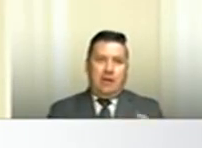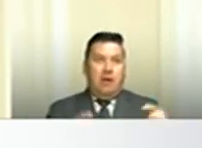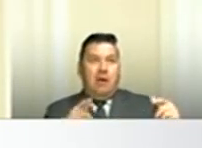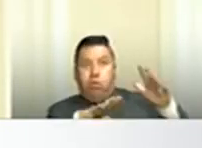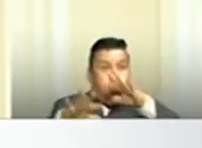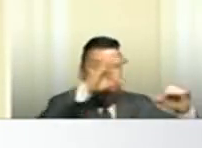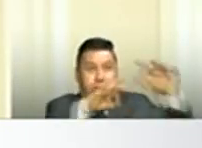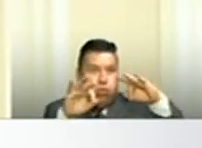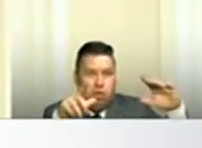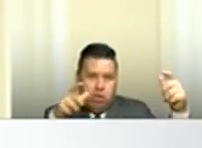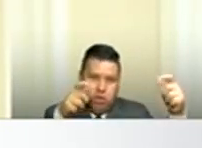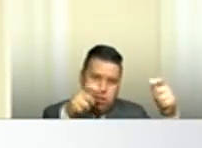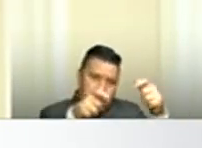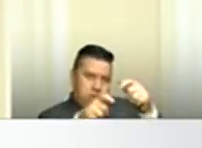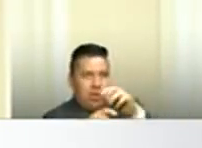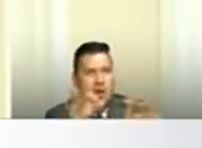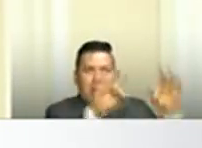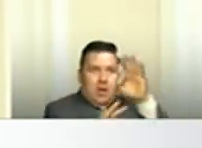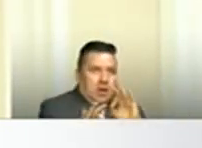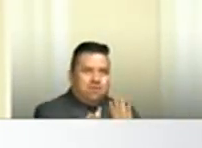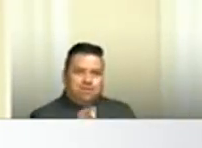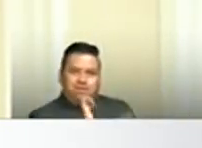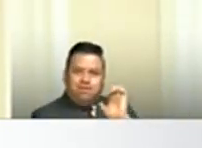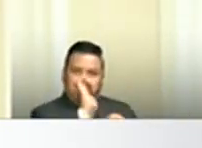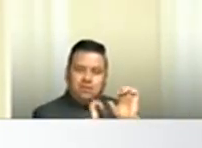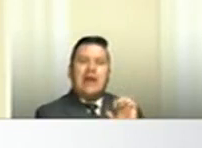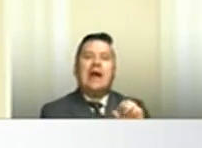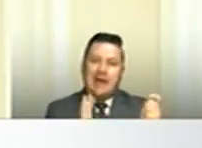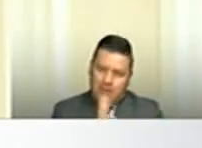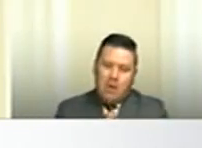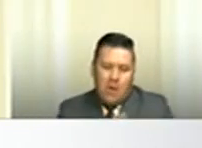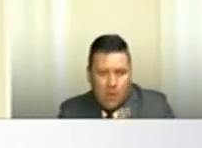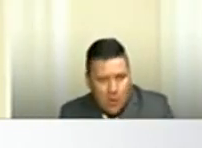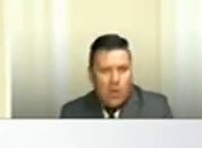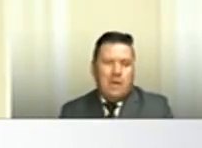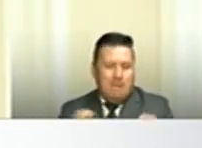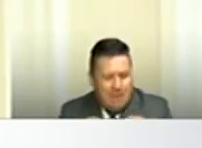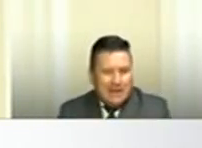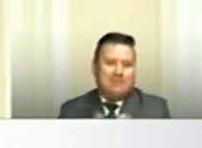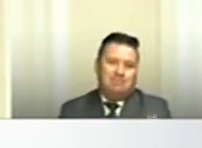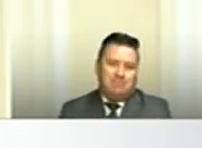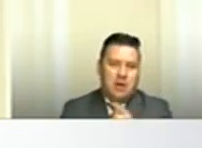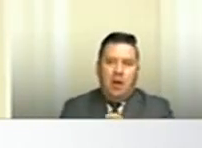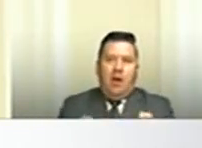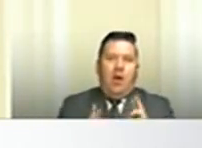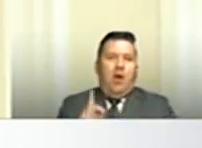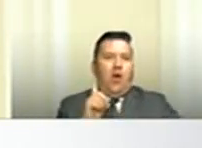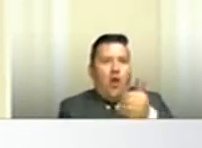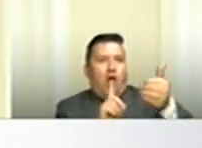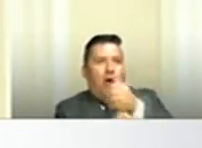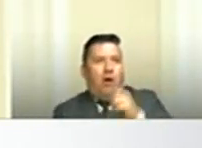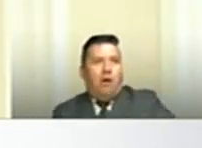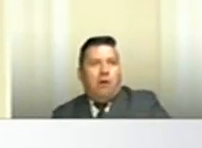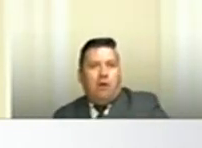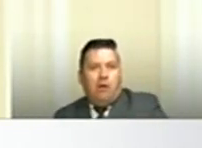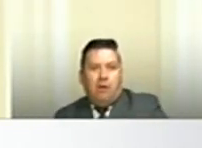crecimiento exponencial a esta pandemia y que nosotros vayamos teniendo también mayores logros y